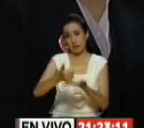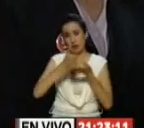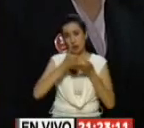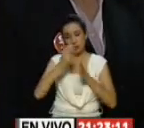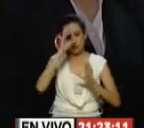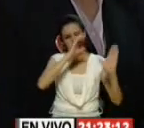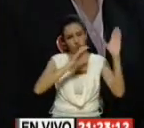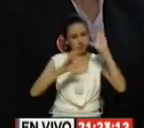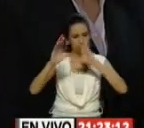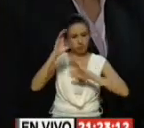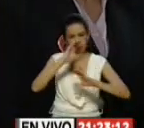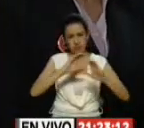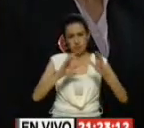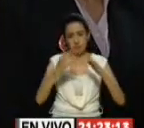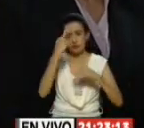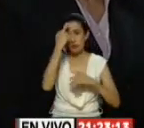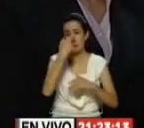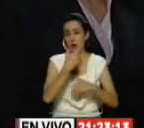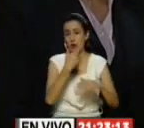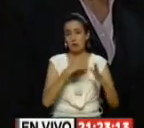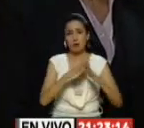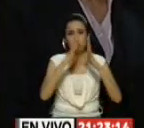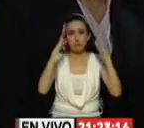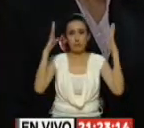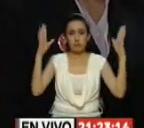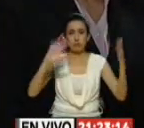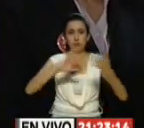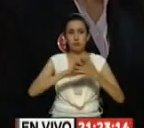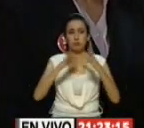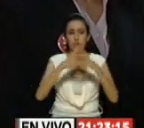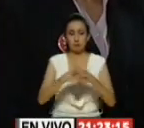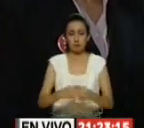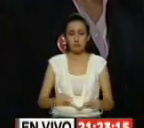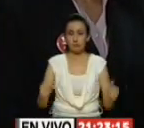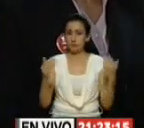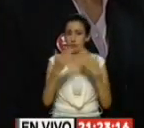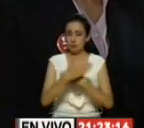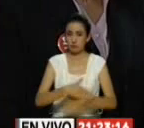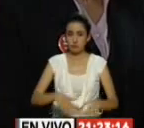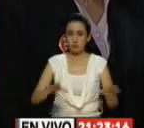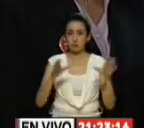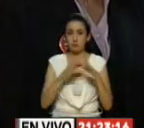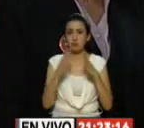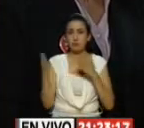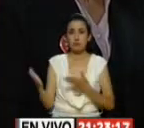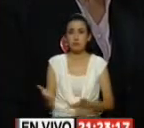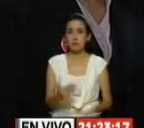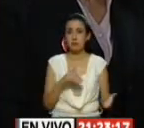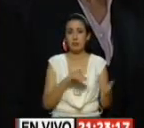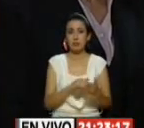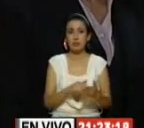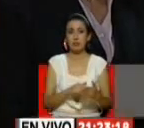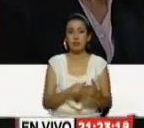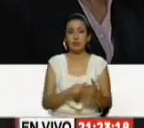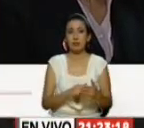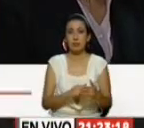dar tratamientos cortos, con gran calidad, menos riesgo de daño al tejido sano,